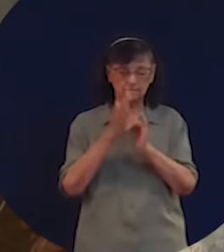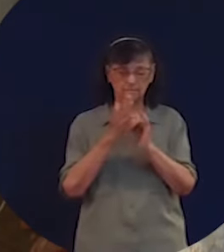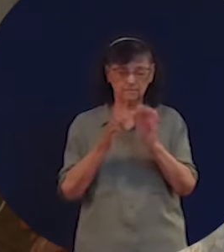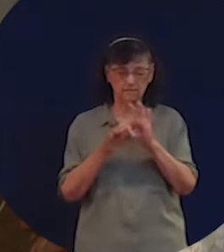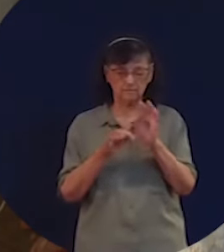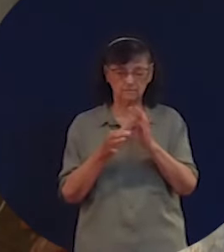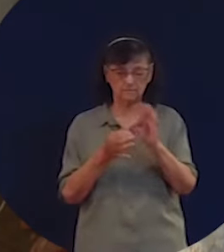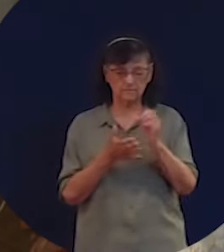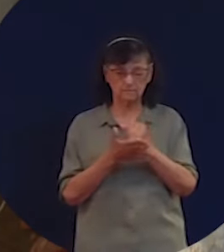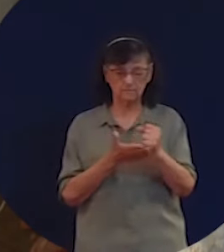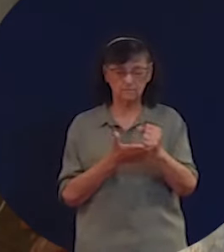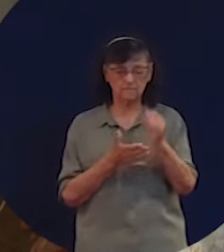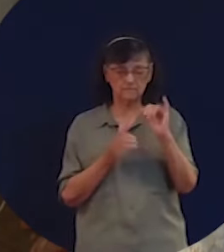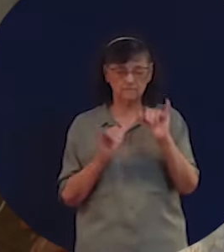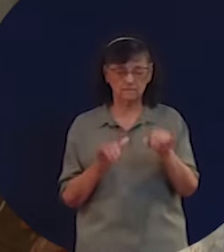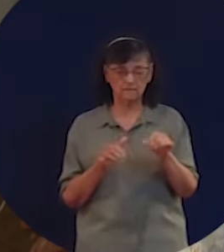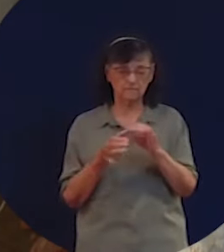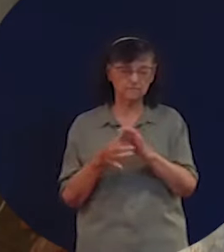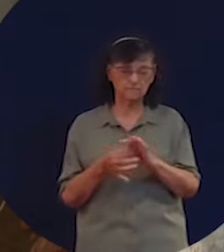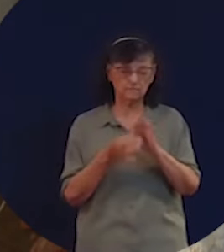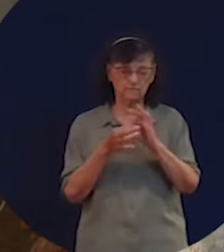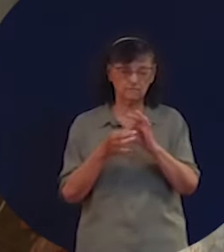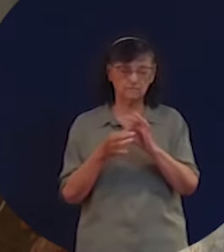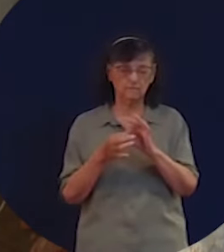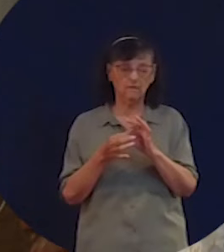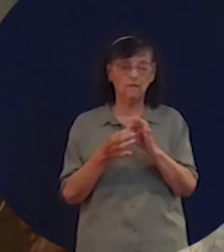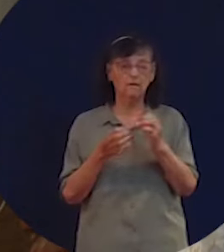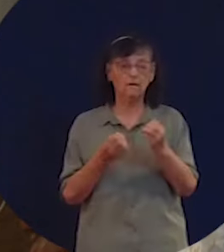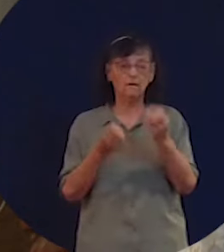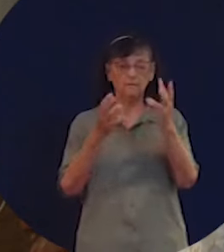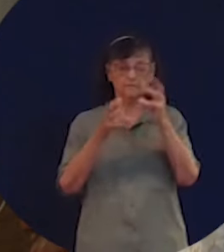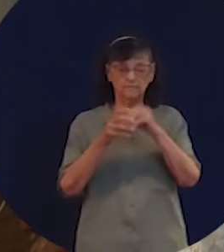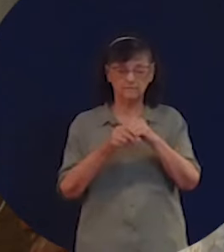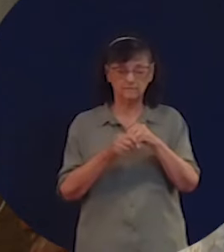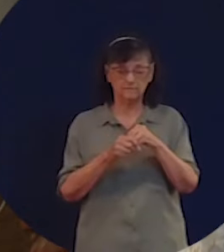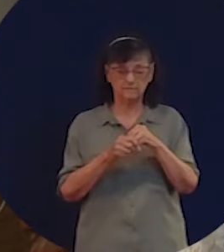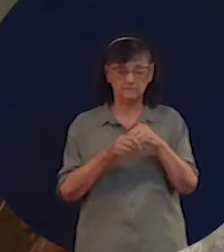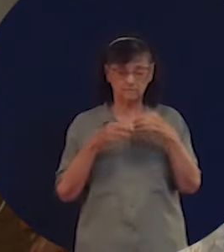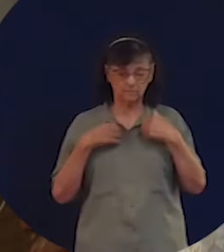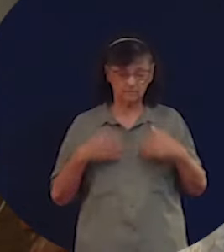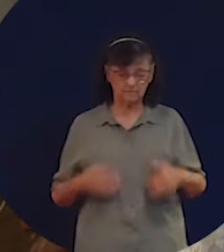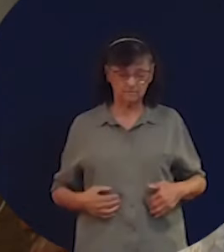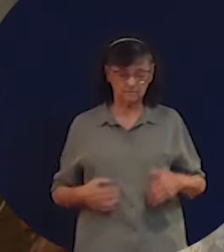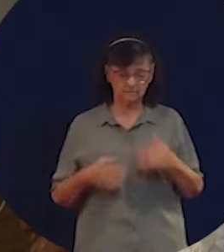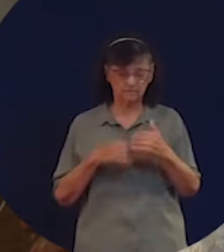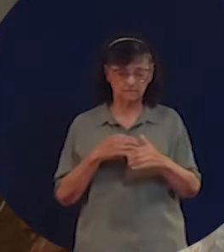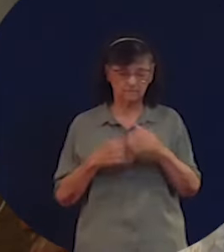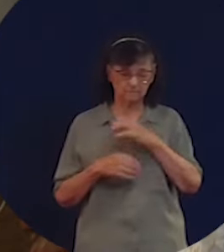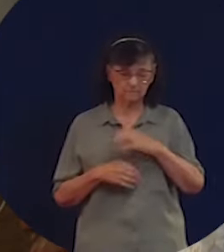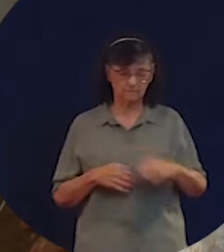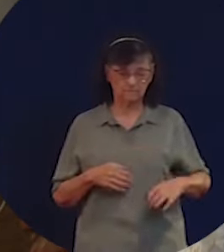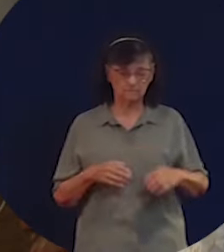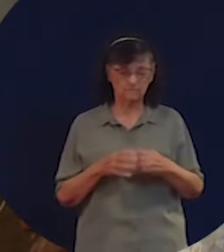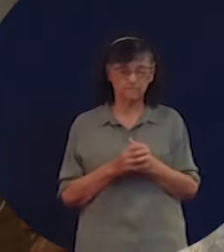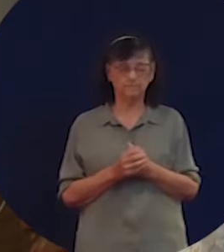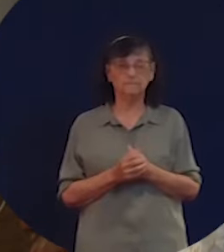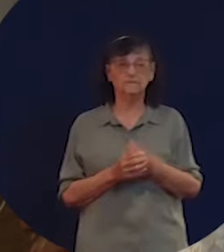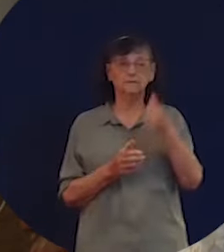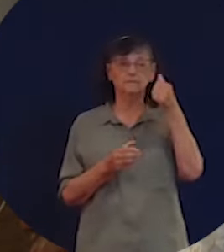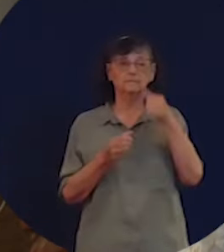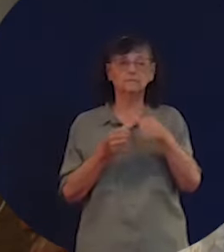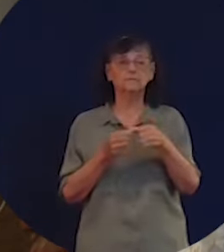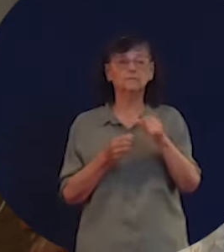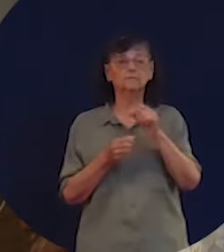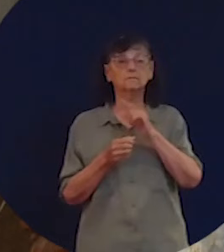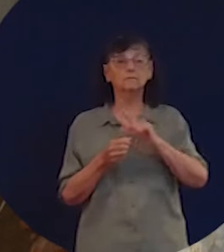humildemente que el Espíritu Santo congregue en la unidad a cuantos participamos del cuerpo y la sangre de Cristo.